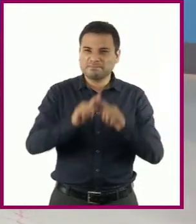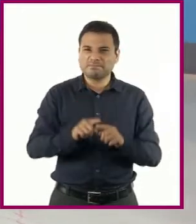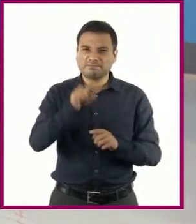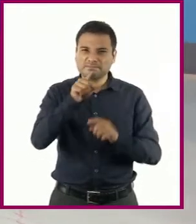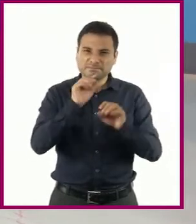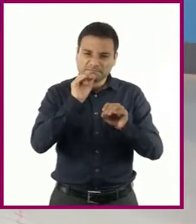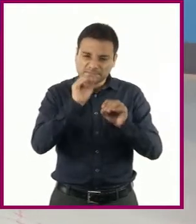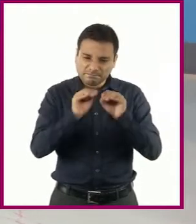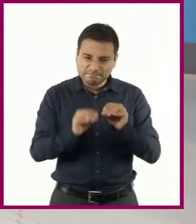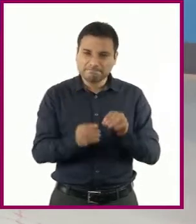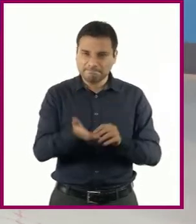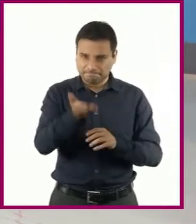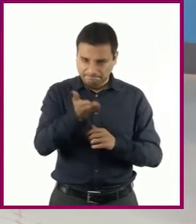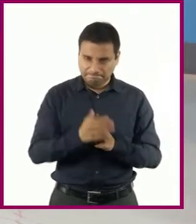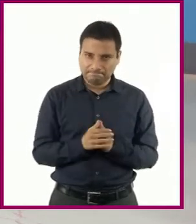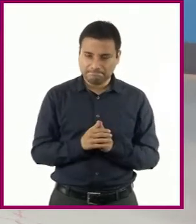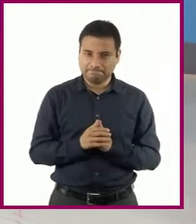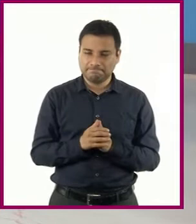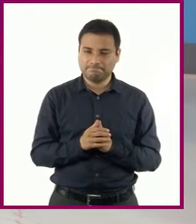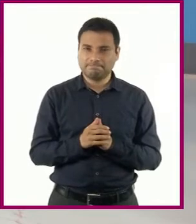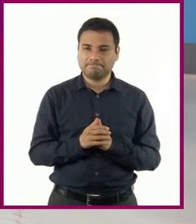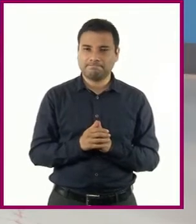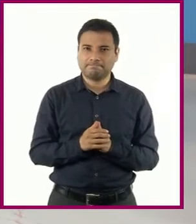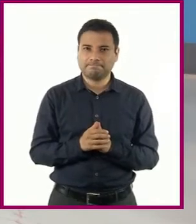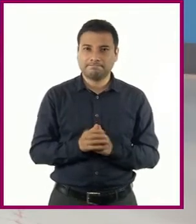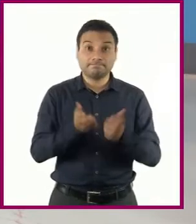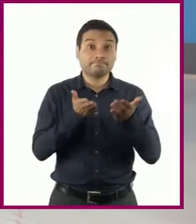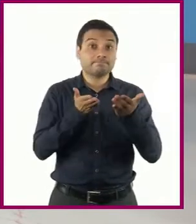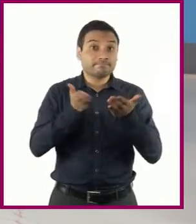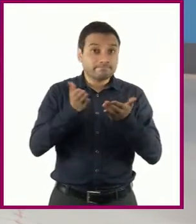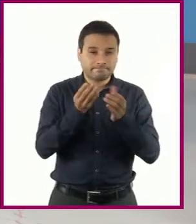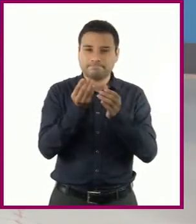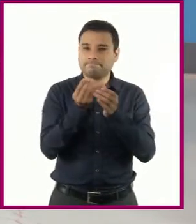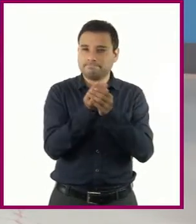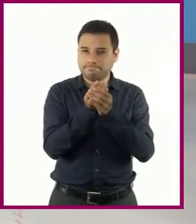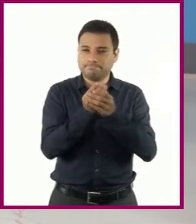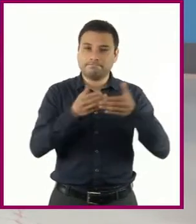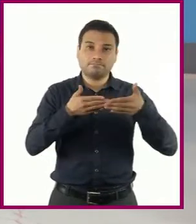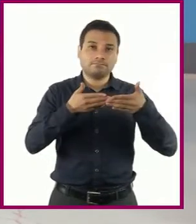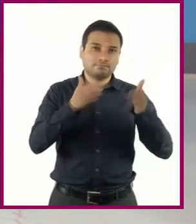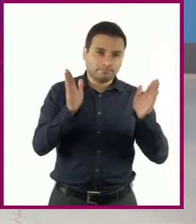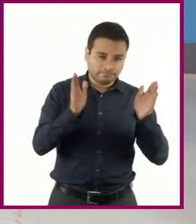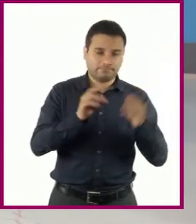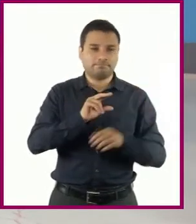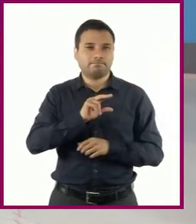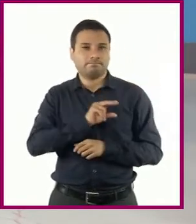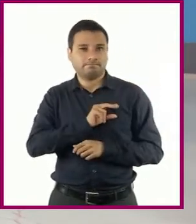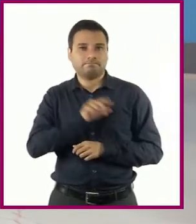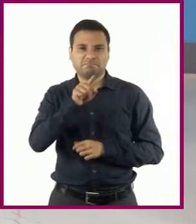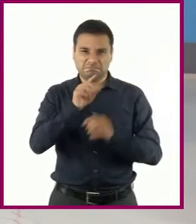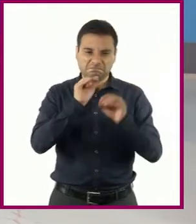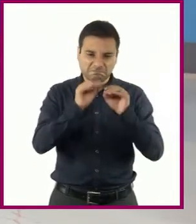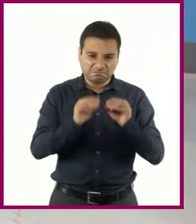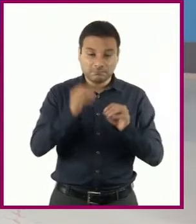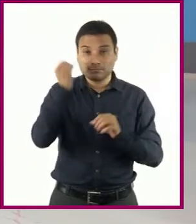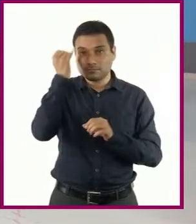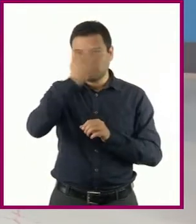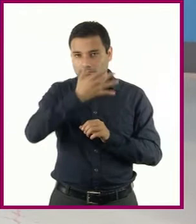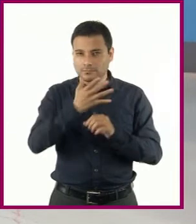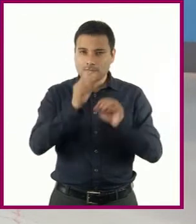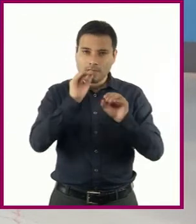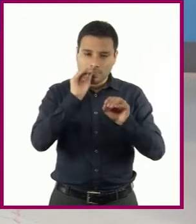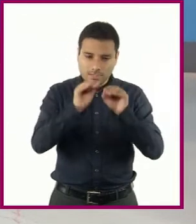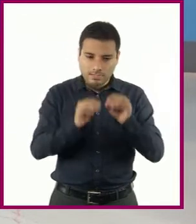han utilizado alguna vez, considerando separarlos en públicos y privados. Busquen imágenes que los representen